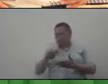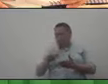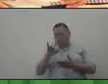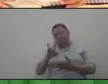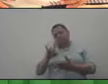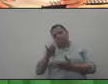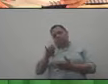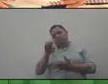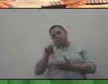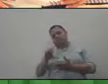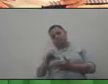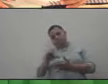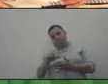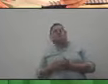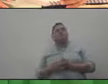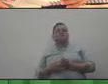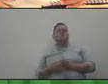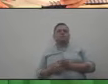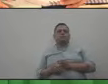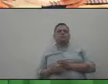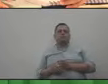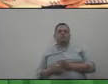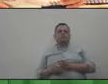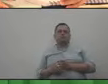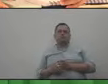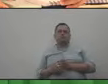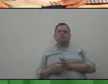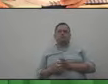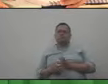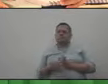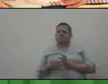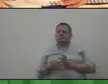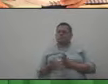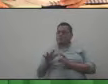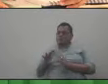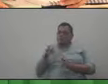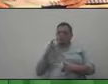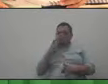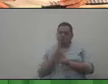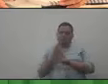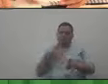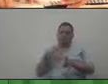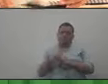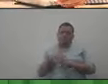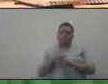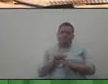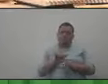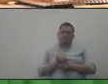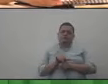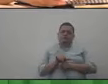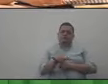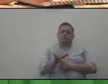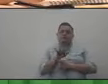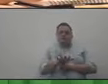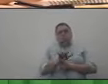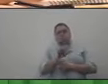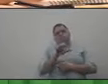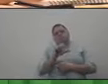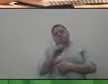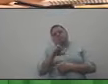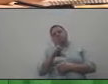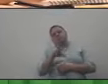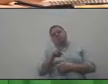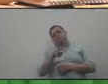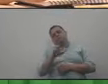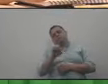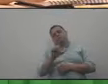UPC. Entonces, esto ha tenido una incidencia grande en la sostenibilidad financiera. De otra manera, también